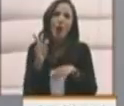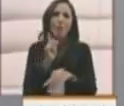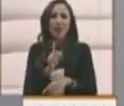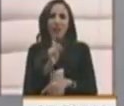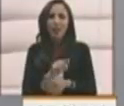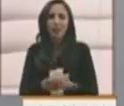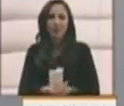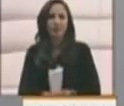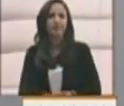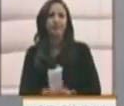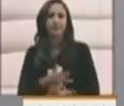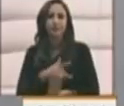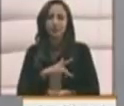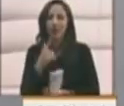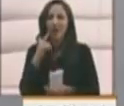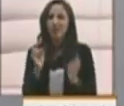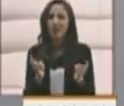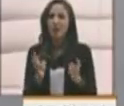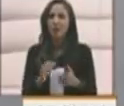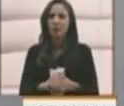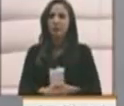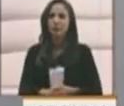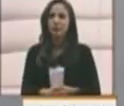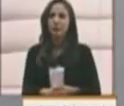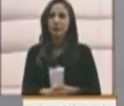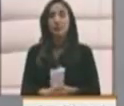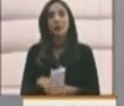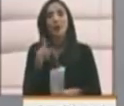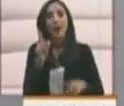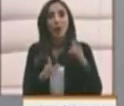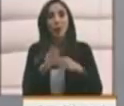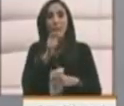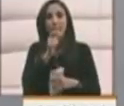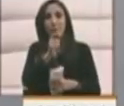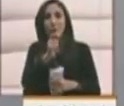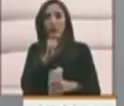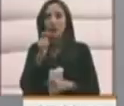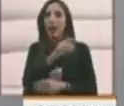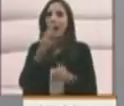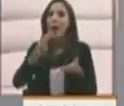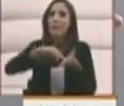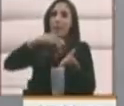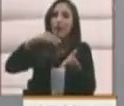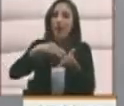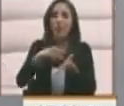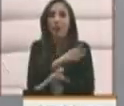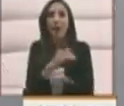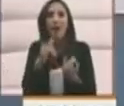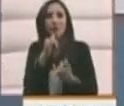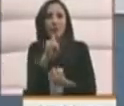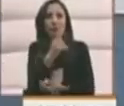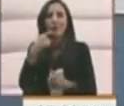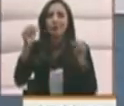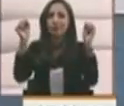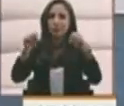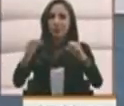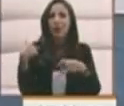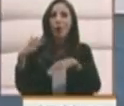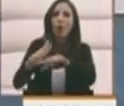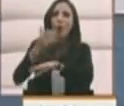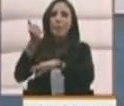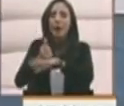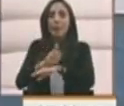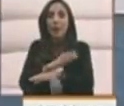Si no hubiera sido por periodistas que desde Miami confirmaron el hecho, por